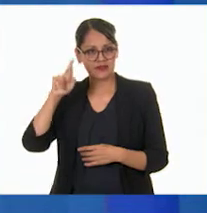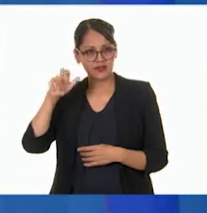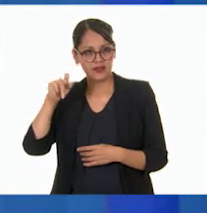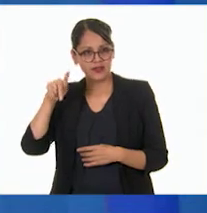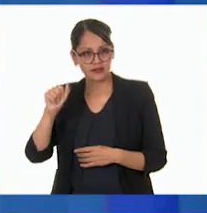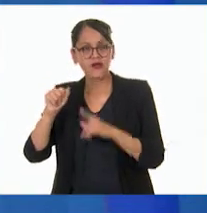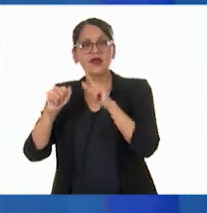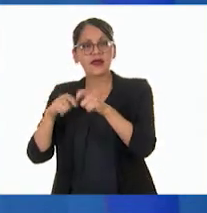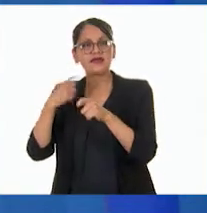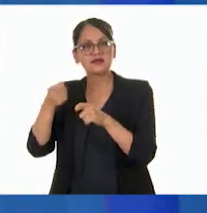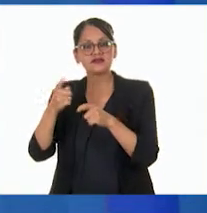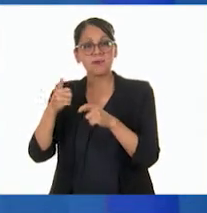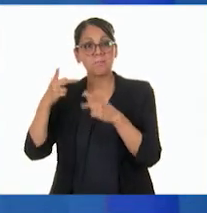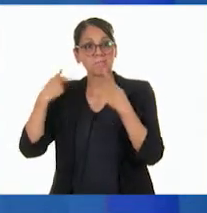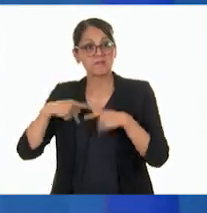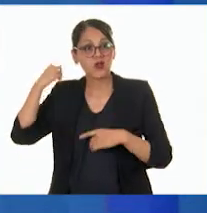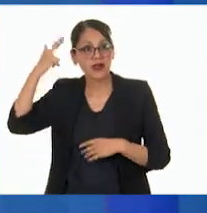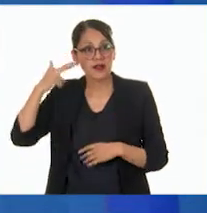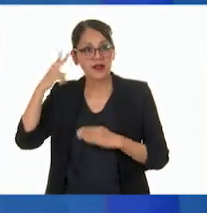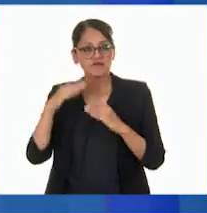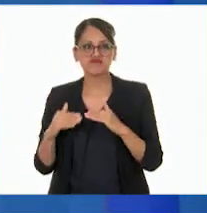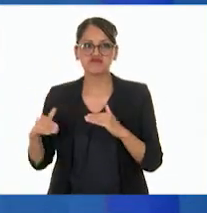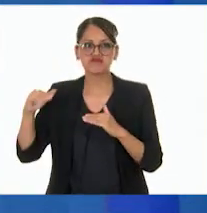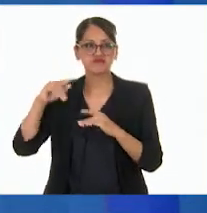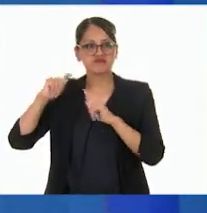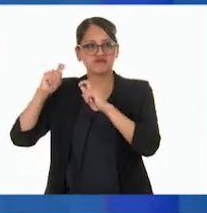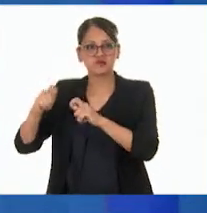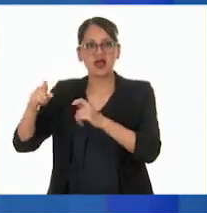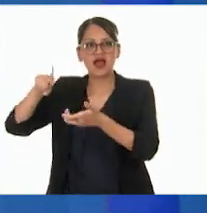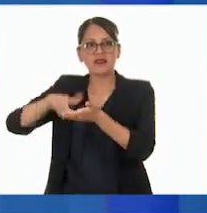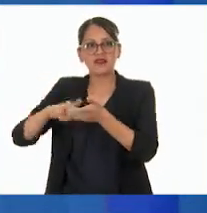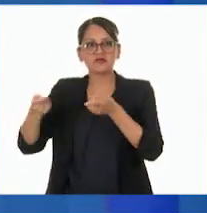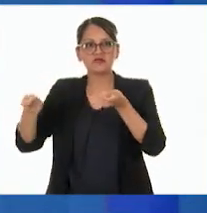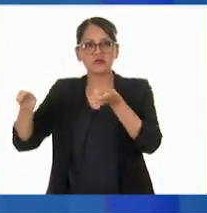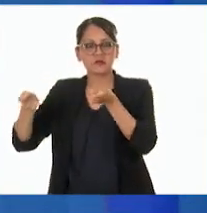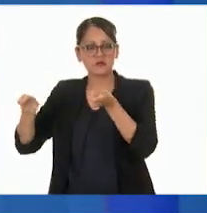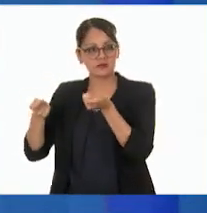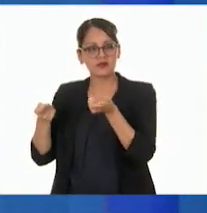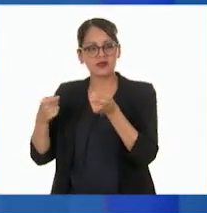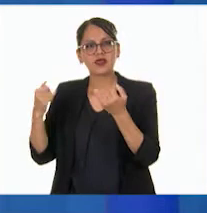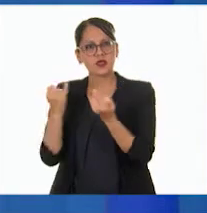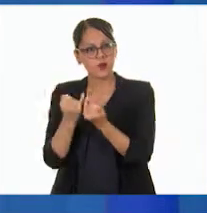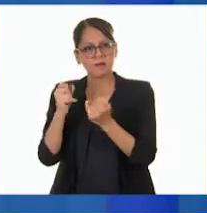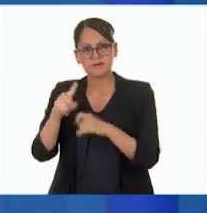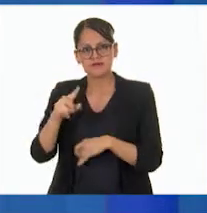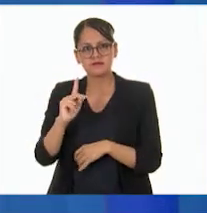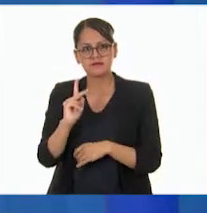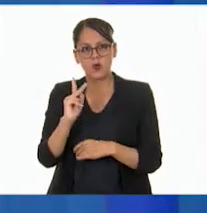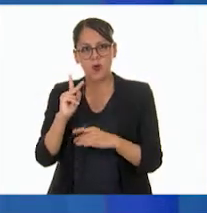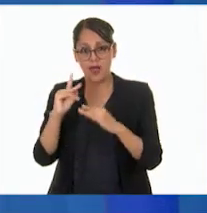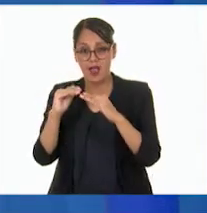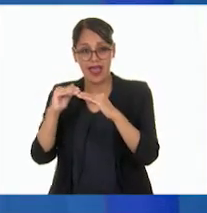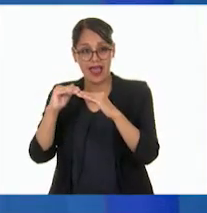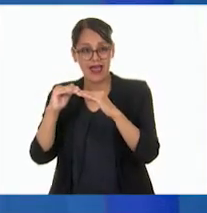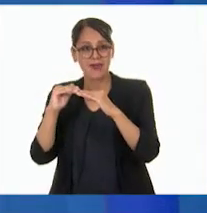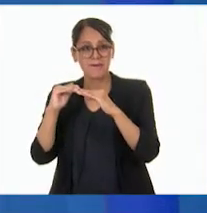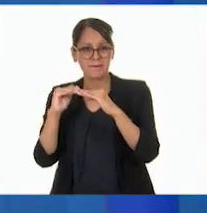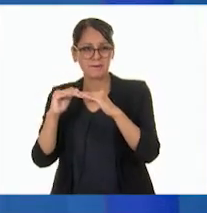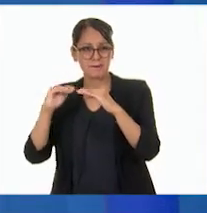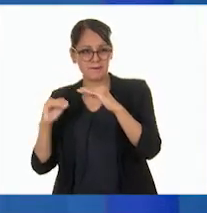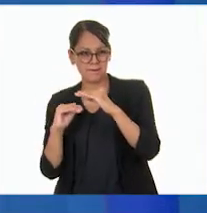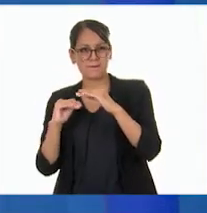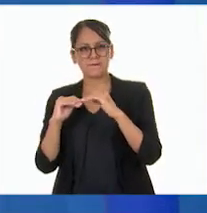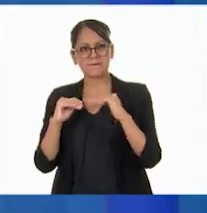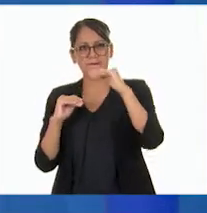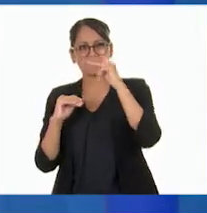en la autoridad más importante de la Iglesia española, solo por debajo del mismo Papa. Por todo esto, la Iglesia